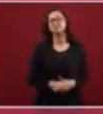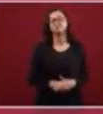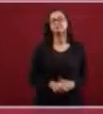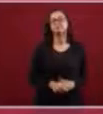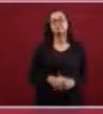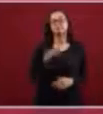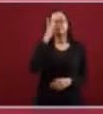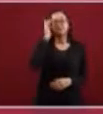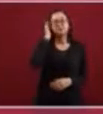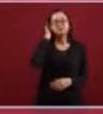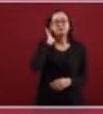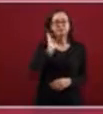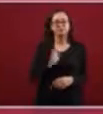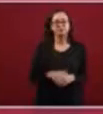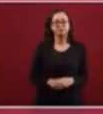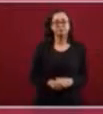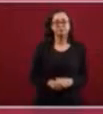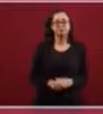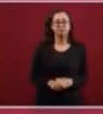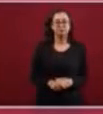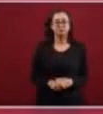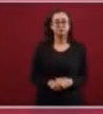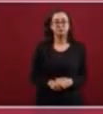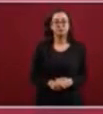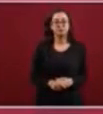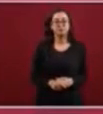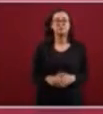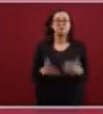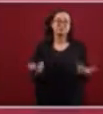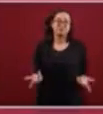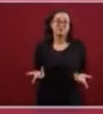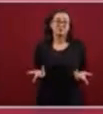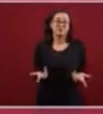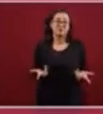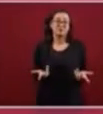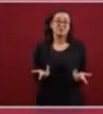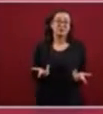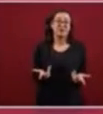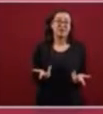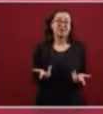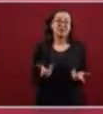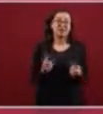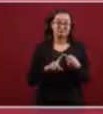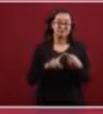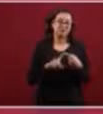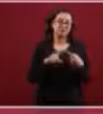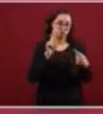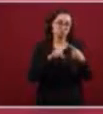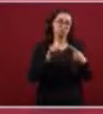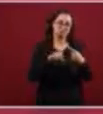Lo otro es usar eso como excusa cuando hay corrupción.